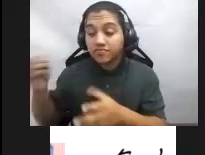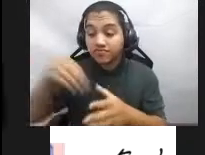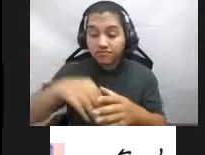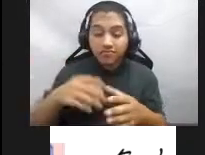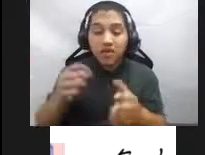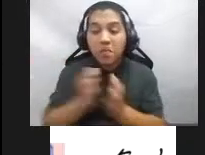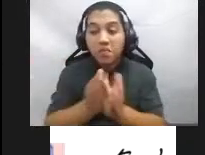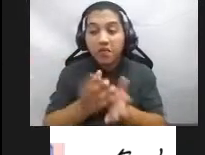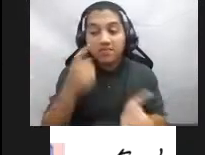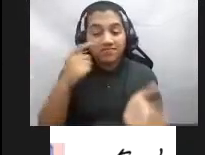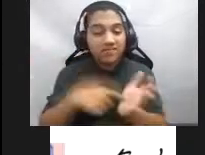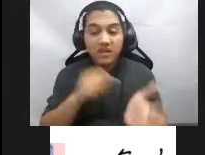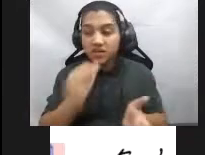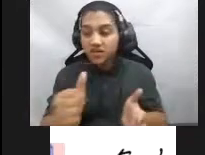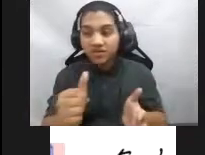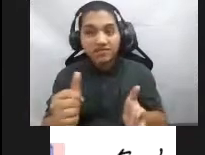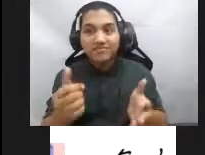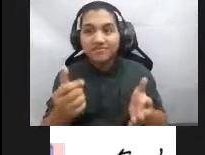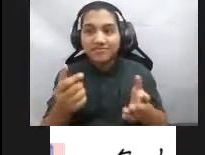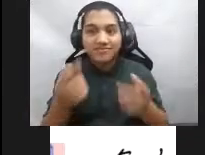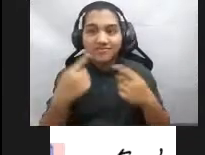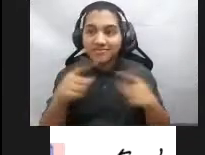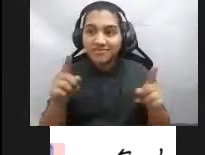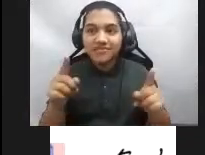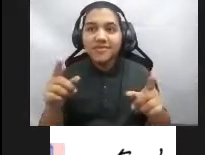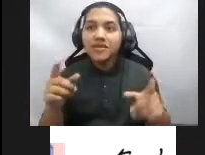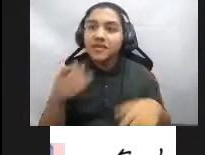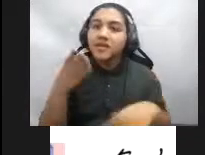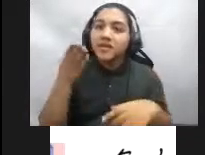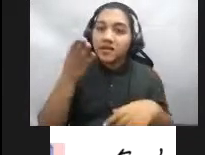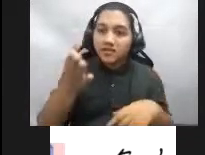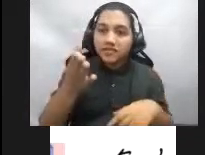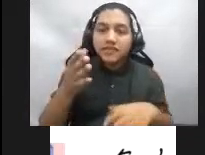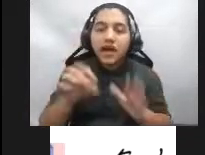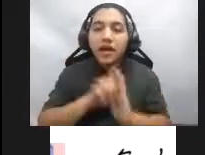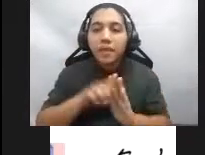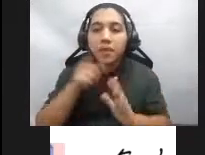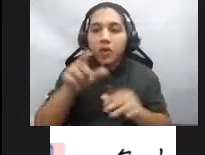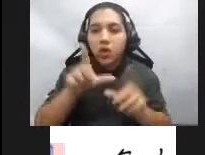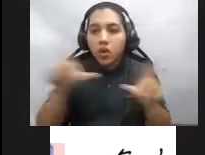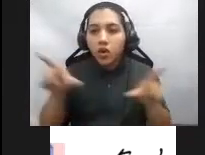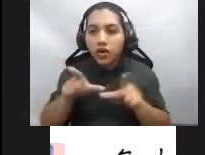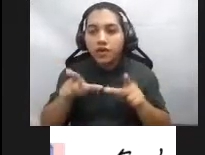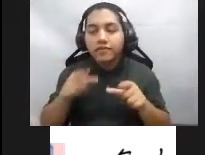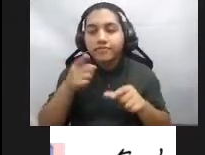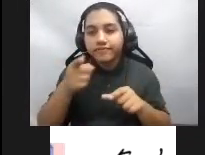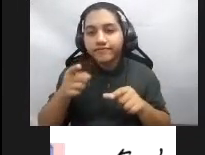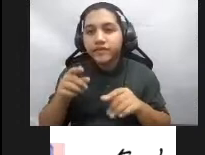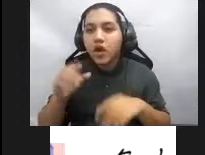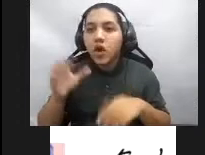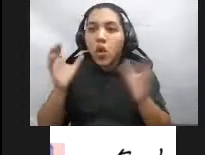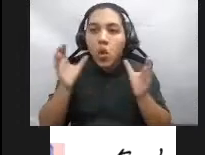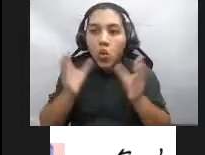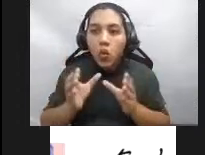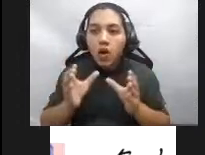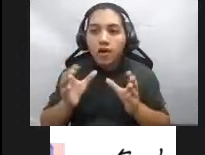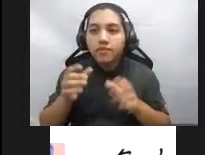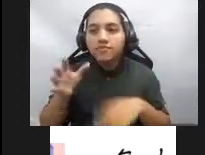Aquí tienen, por ejemplo, lugares a donde llegaron a trabajar los chinos. En el caso de Cuba, se